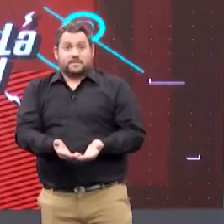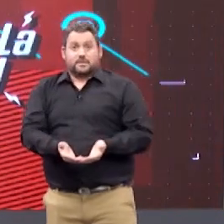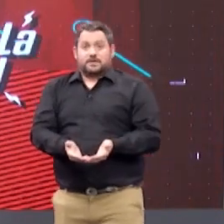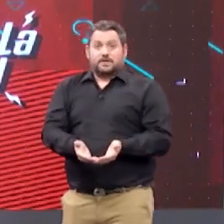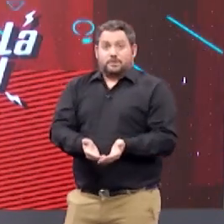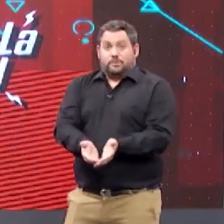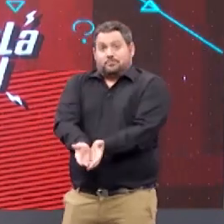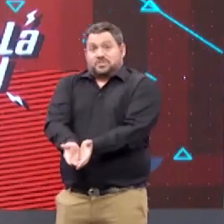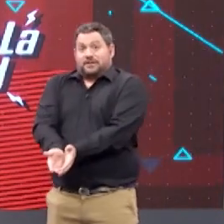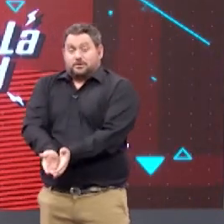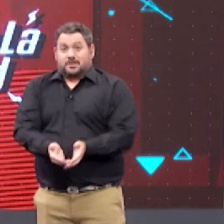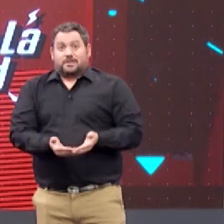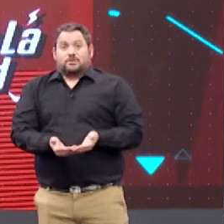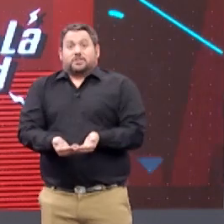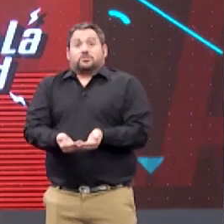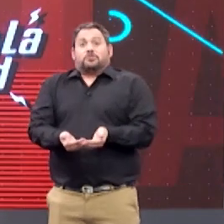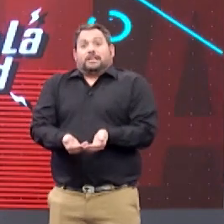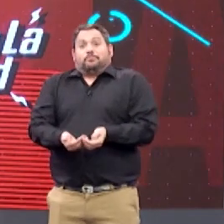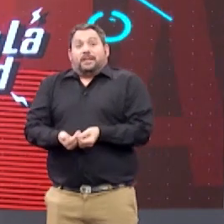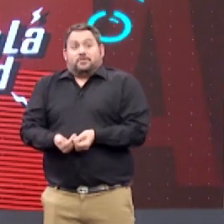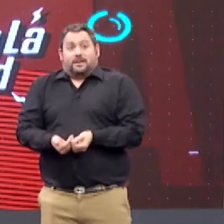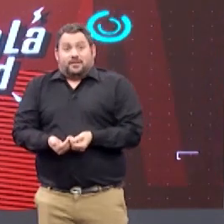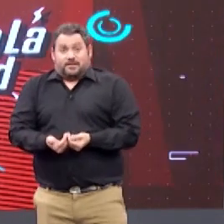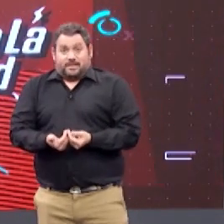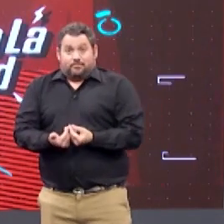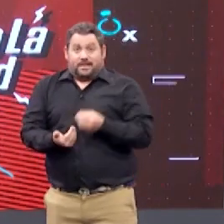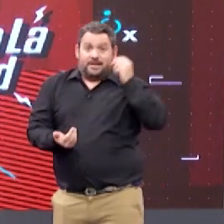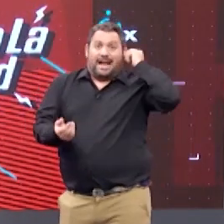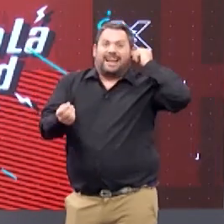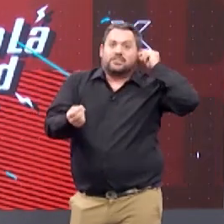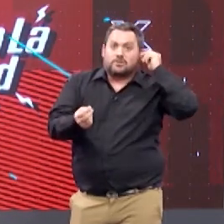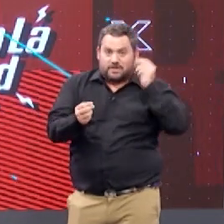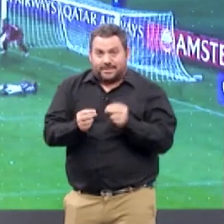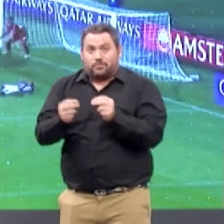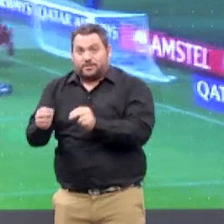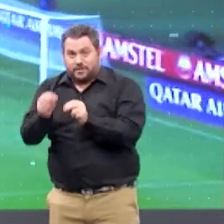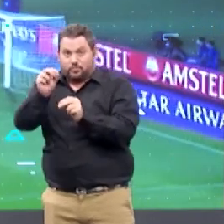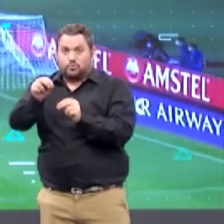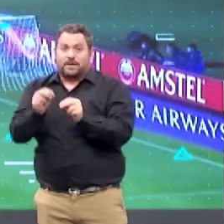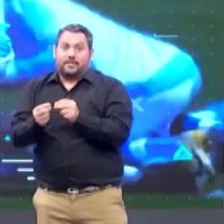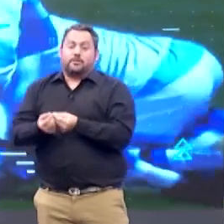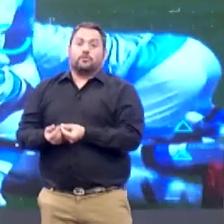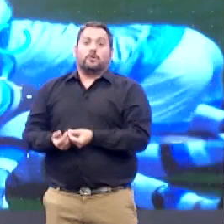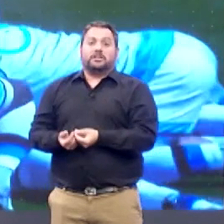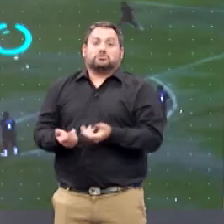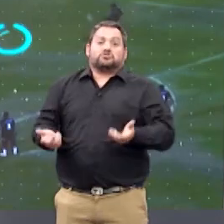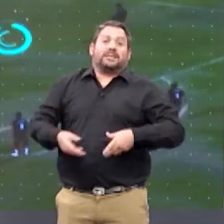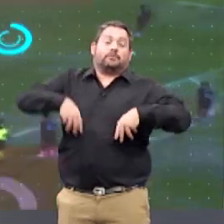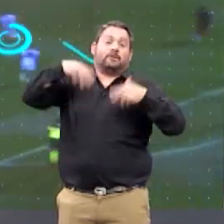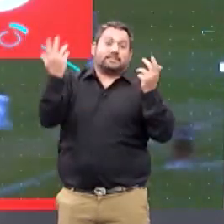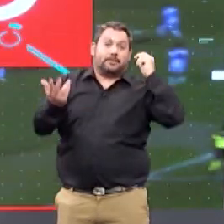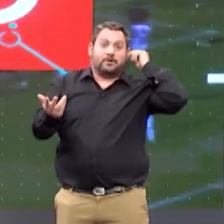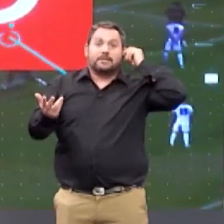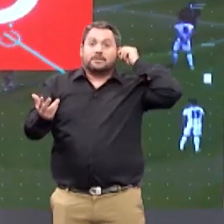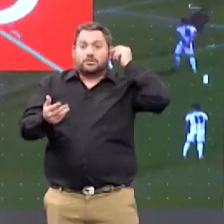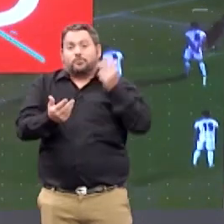vemos el lunes, cuando veamos si ganó. Lo que yo digo, en la previa, analizo estas cuestiones puntuales desde lo futbolístico. Yo no sé